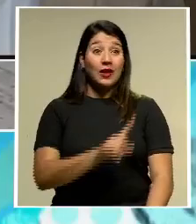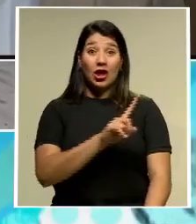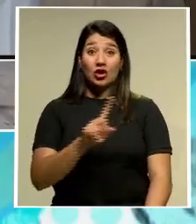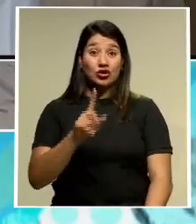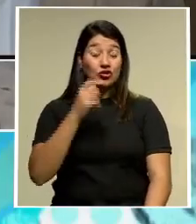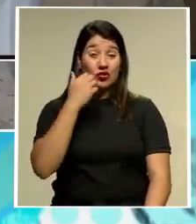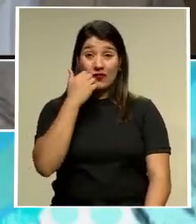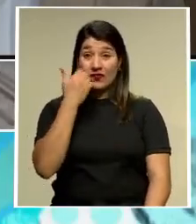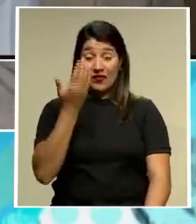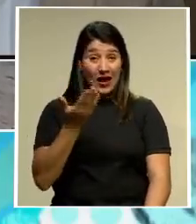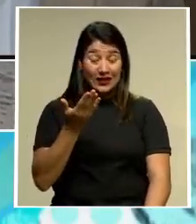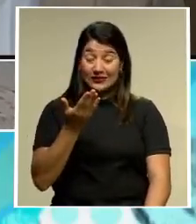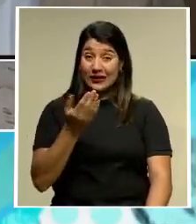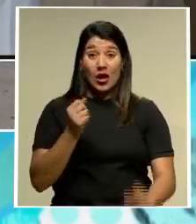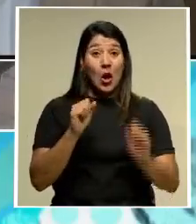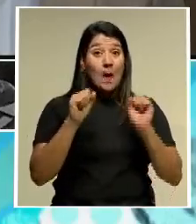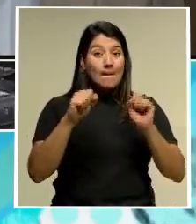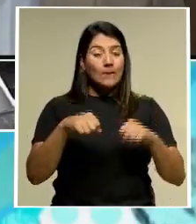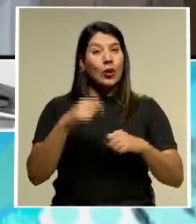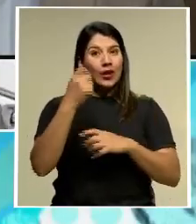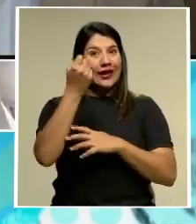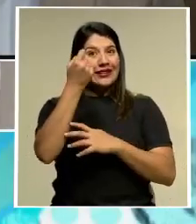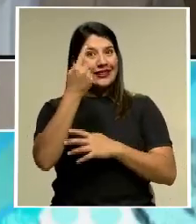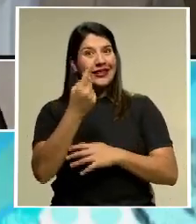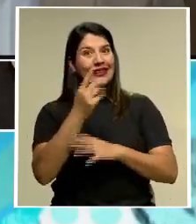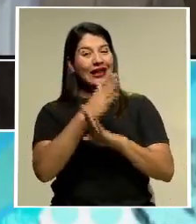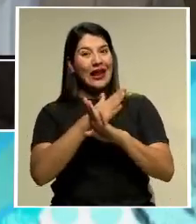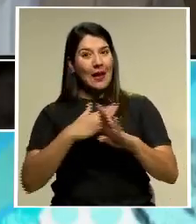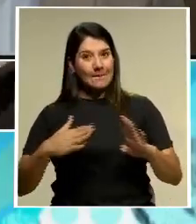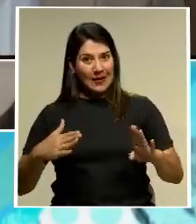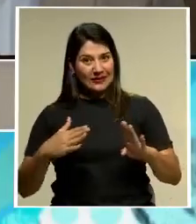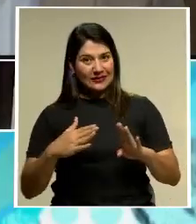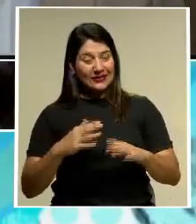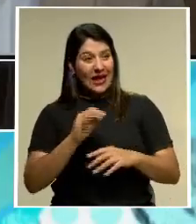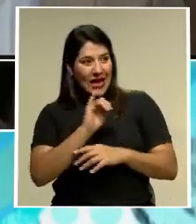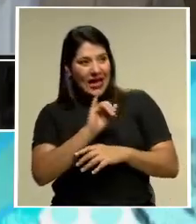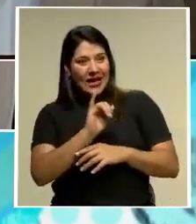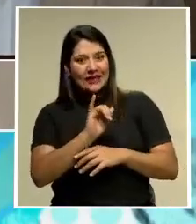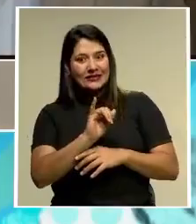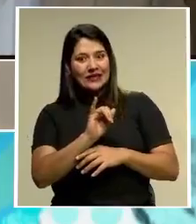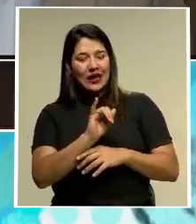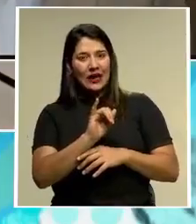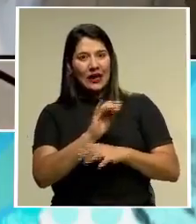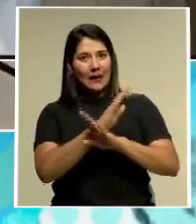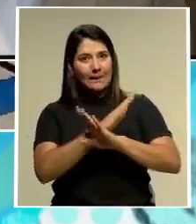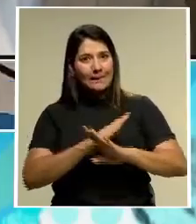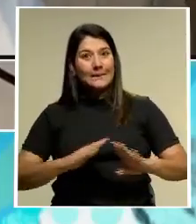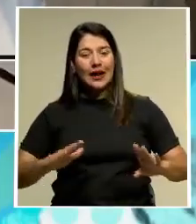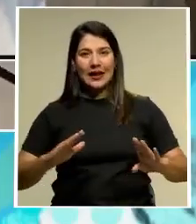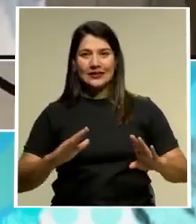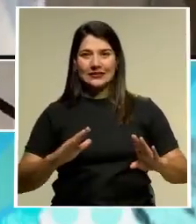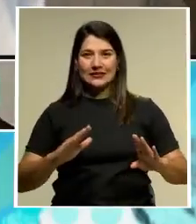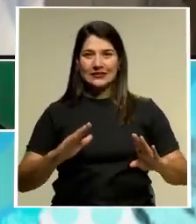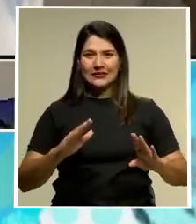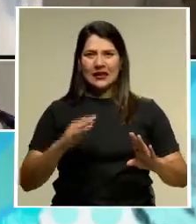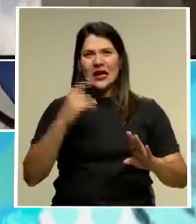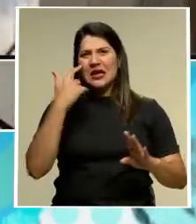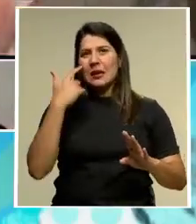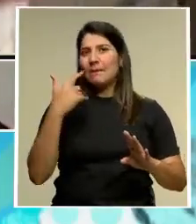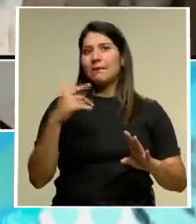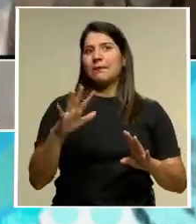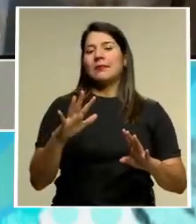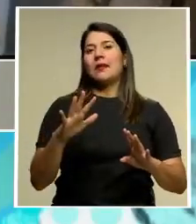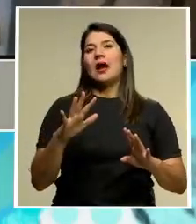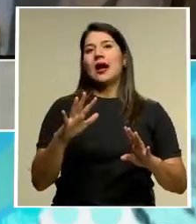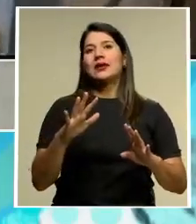fácil entender la paz, esta etapa de paz que aparentemente iba a ser de una bonanza